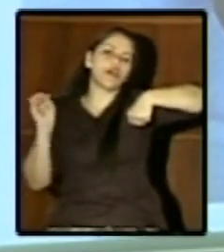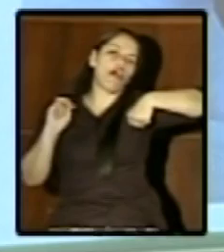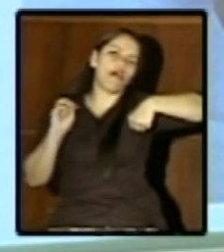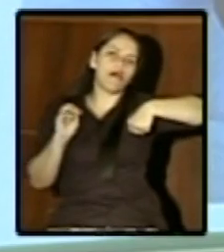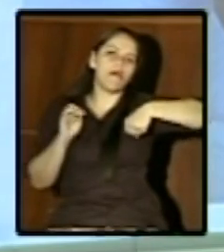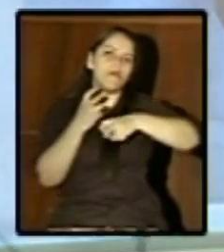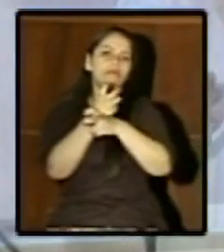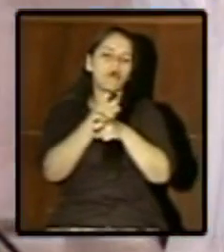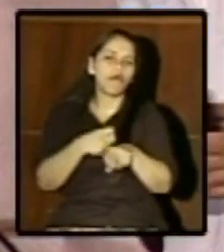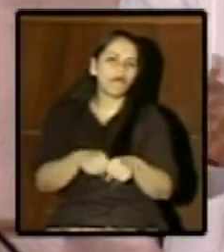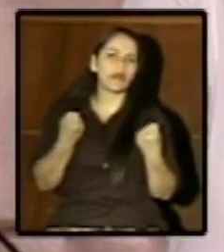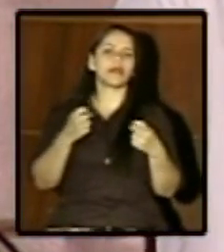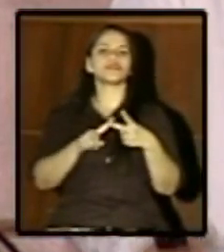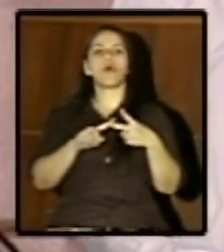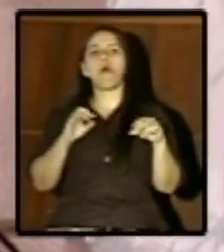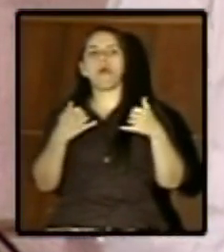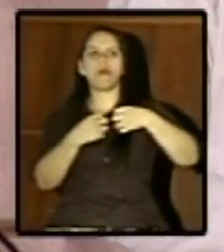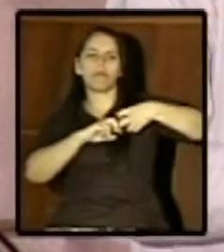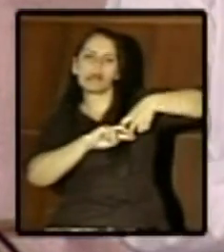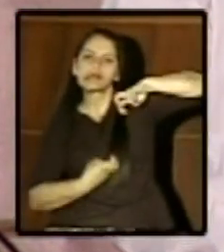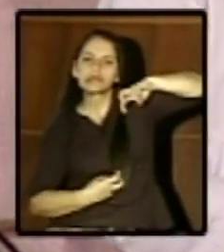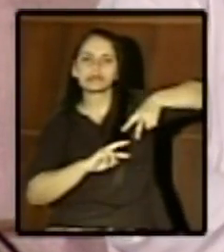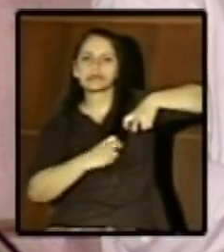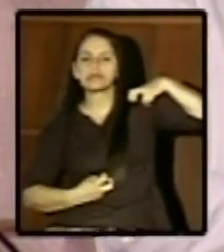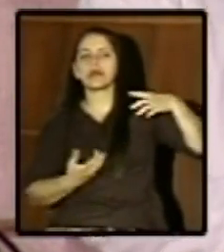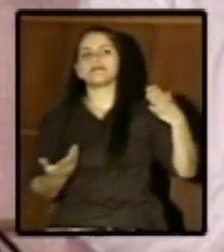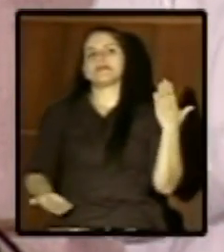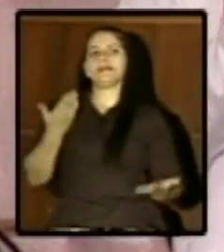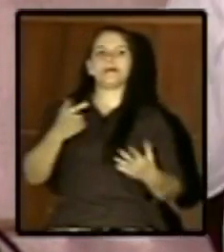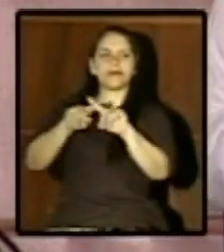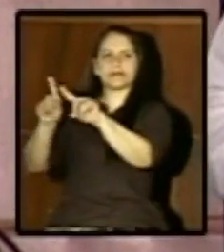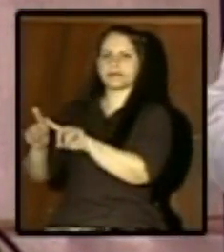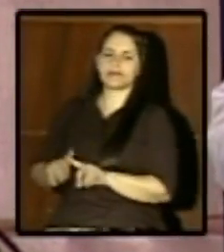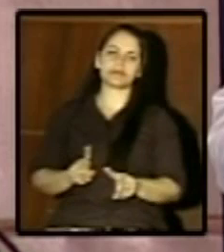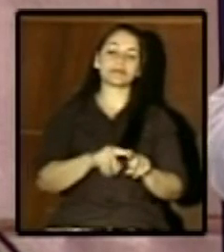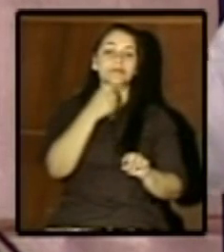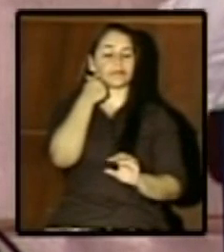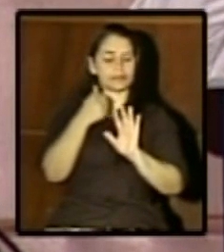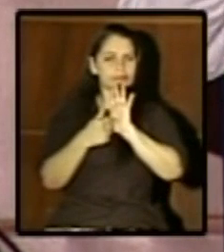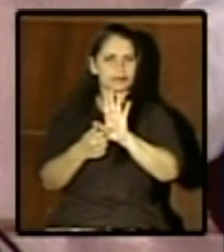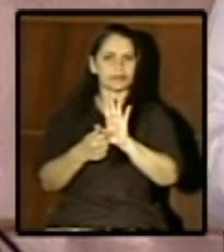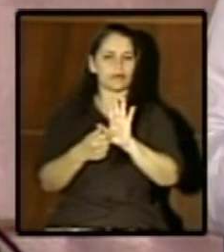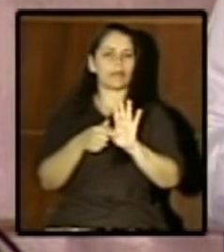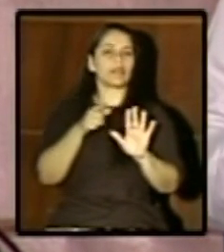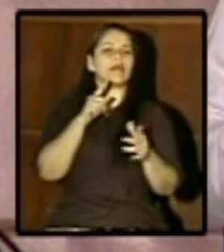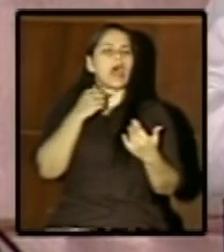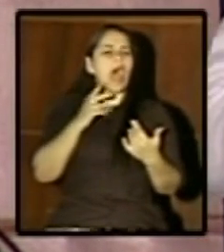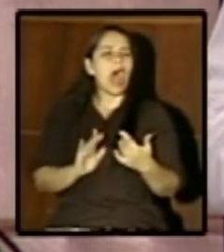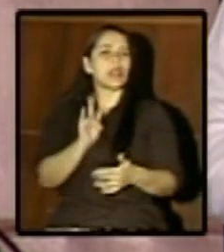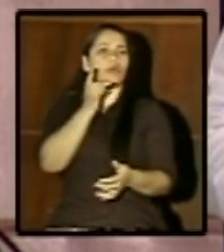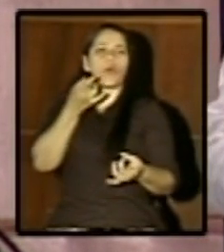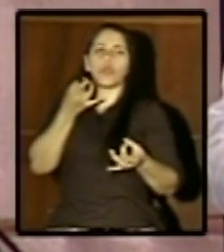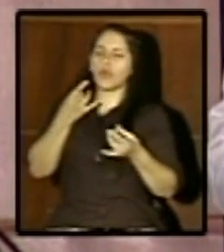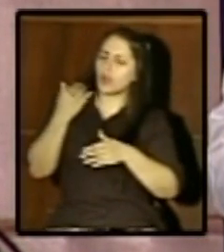se fracturó, o se dañó un ligamento, pues en cualquiera de las articulaciones, en fin, es sangre. Pero el paciente que tiene un